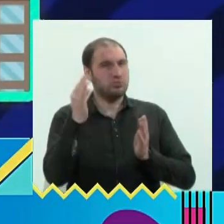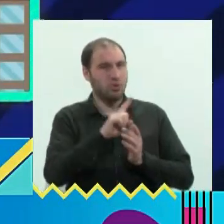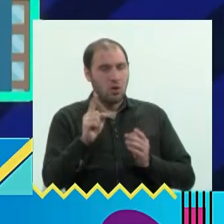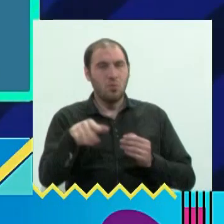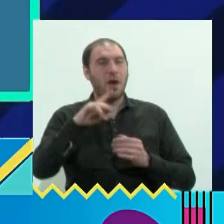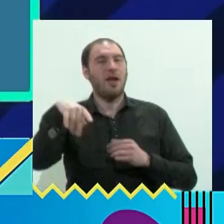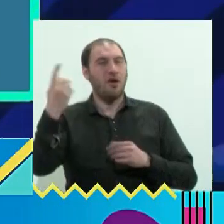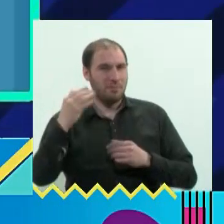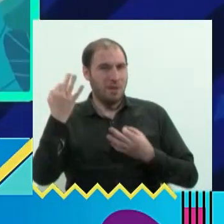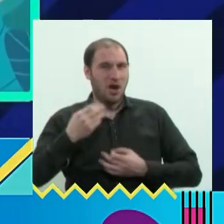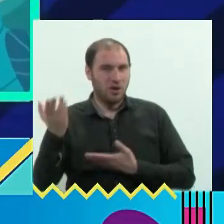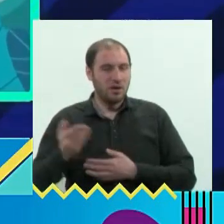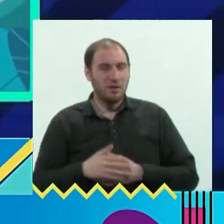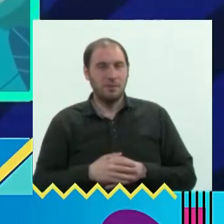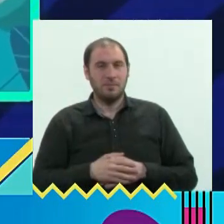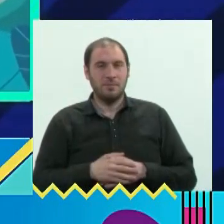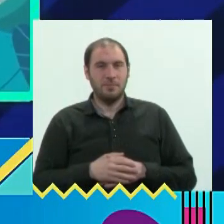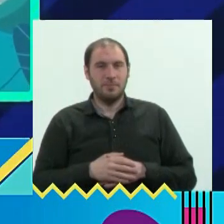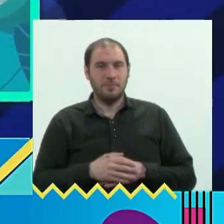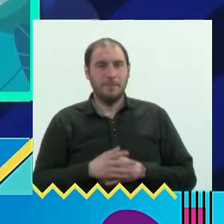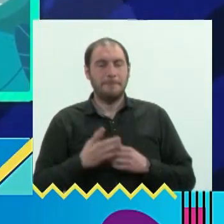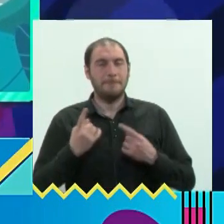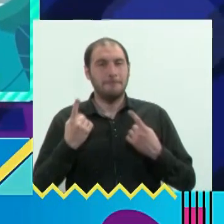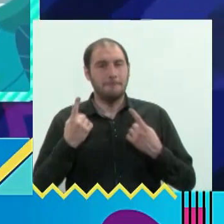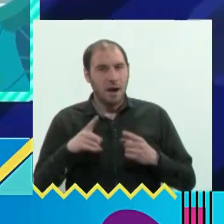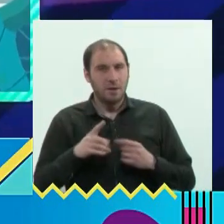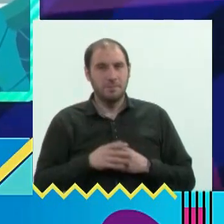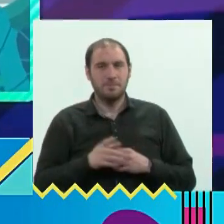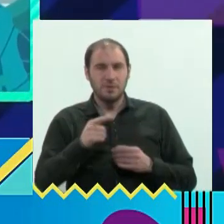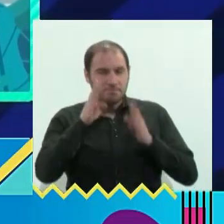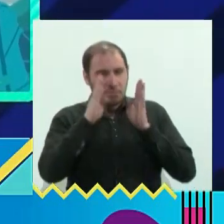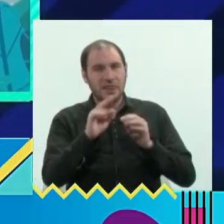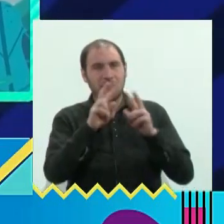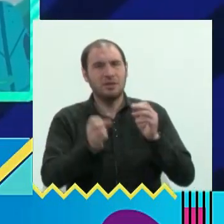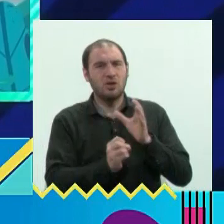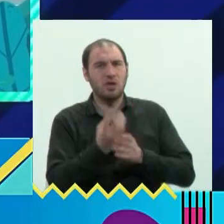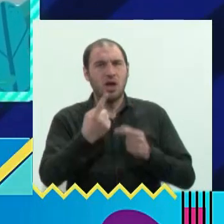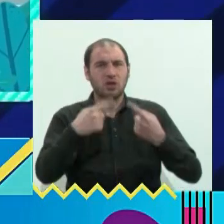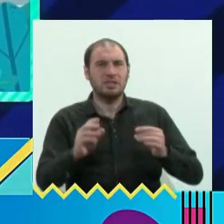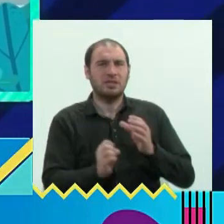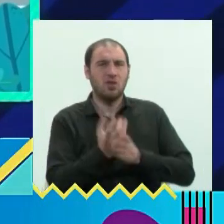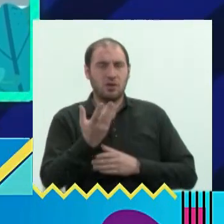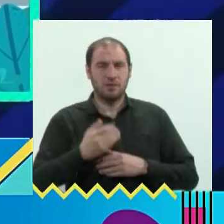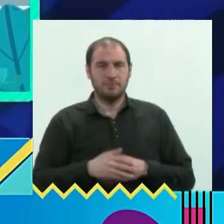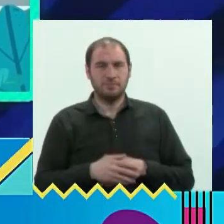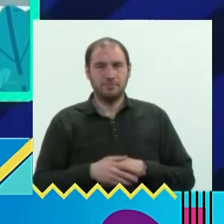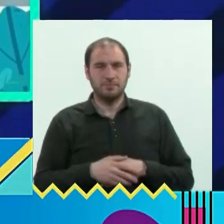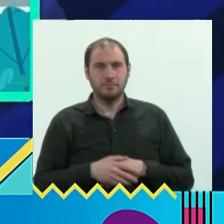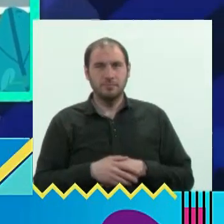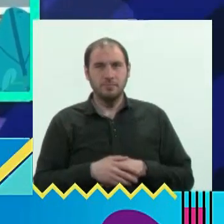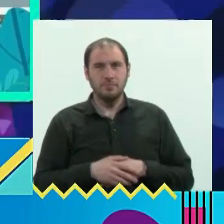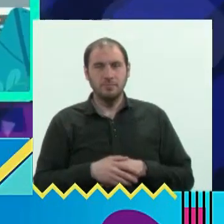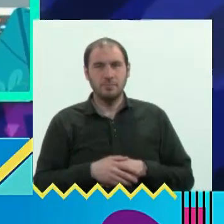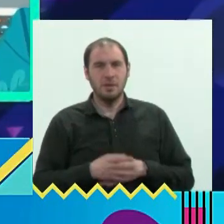otro lugar, ¿no? Pero pusimos mucho el acento en la tecnología, en los aspectos tecnológicos, ¿no?